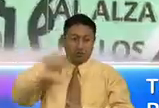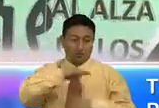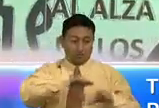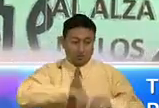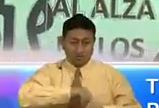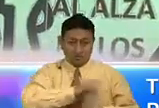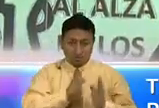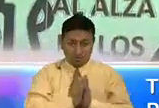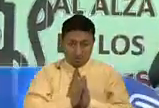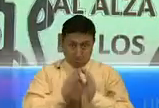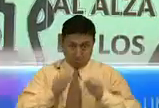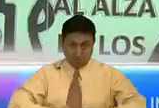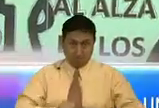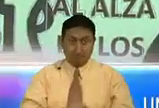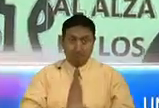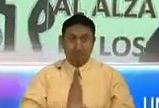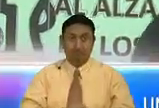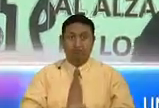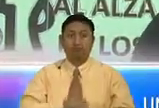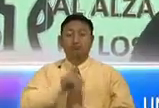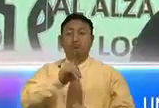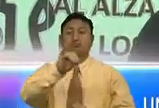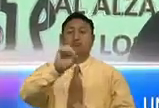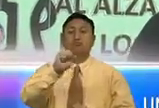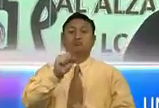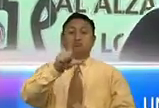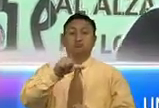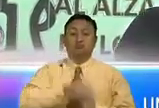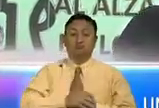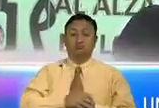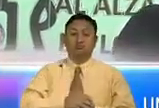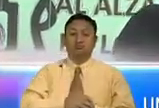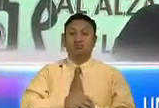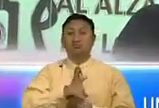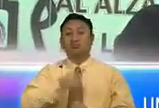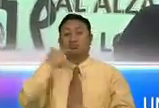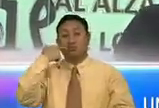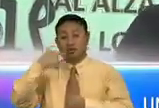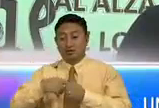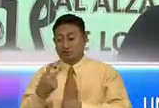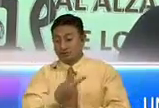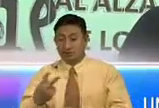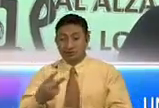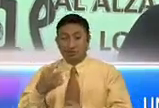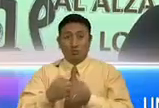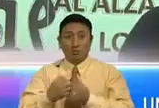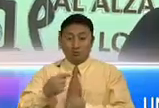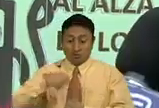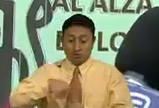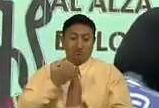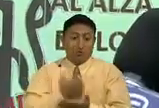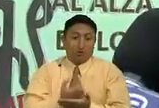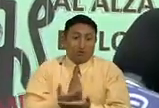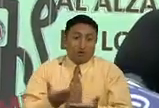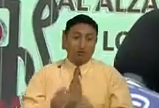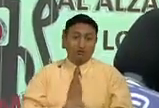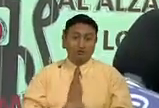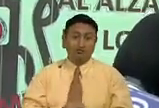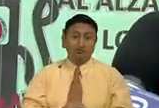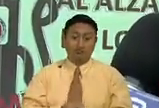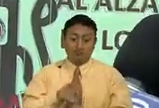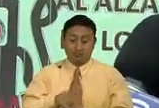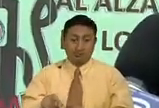Nuestro parque automotor utiliza tanto diésel como gasolina y obviamente los dos tipos de combustibles afectan directamente nuestra economía, lo cual de